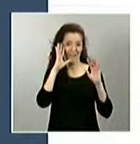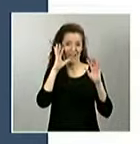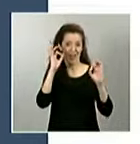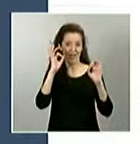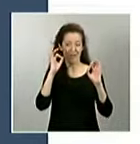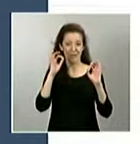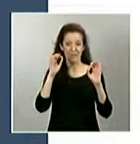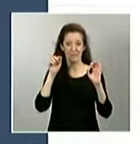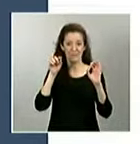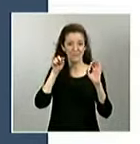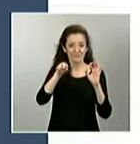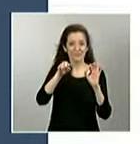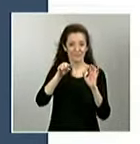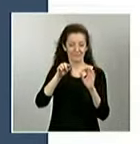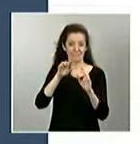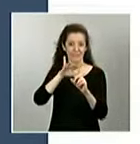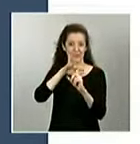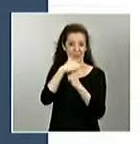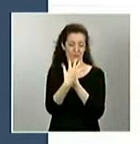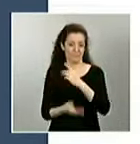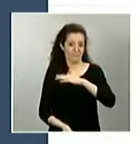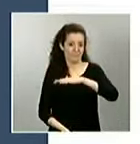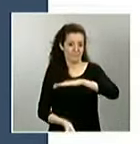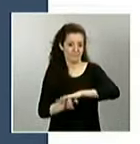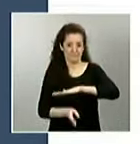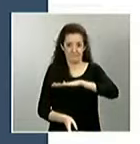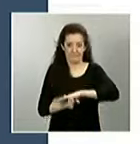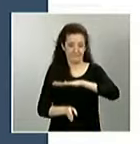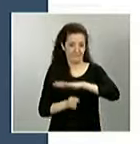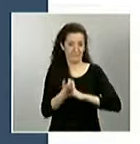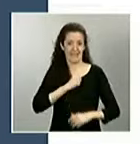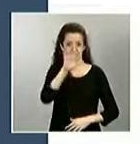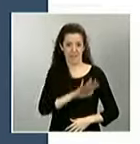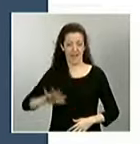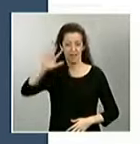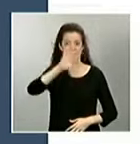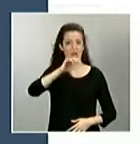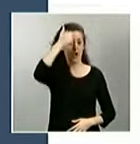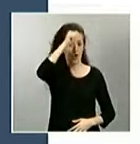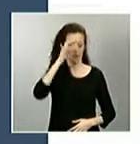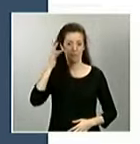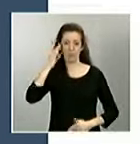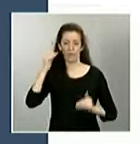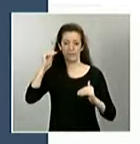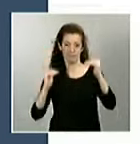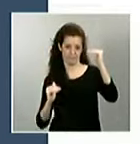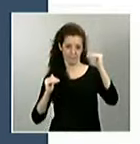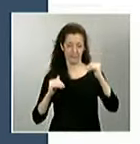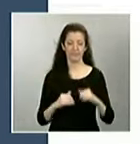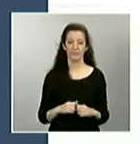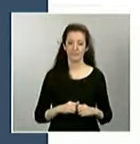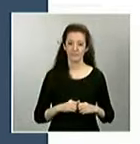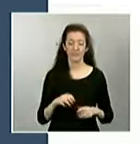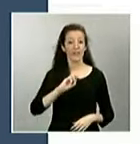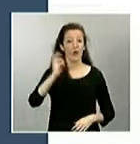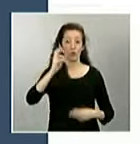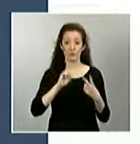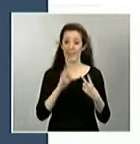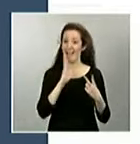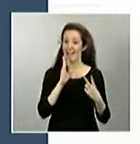está imponiendo en nuestro país. En lo que tiene que ver el segundo bloque de datos que hemos de facilitar hoy, tiene que ver con los